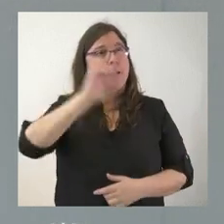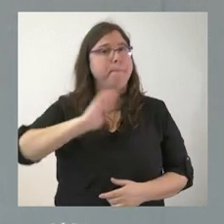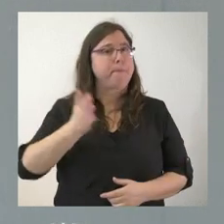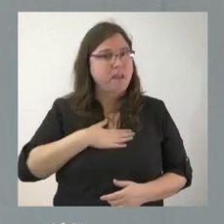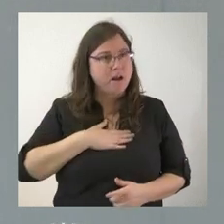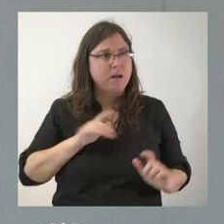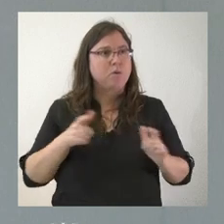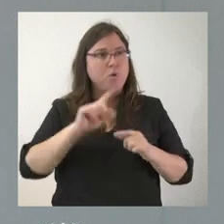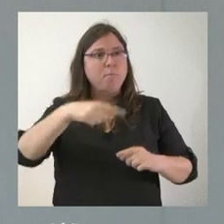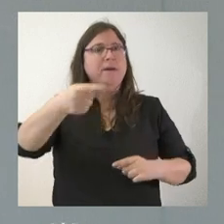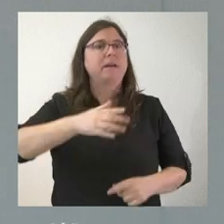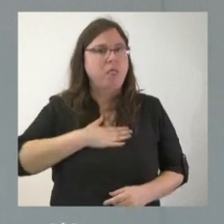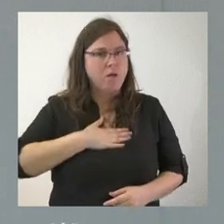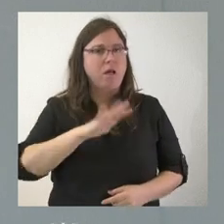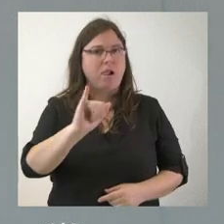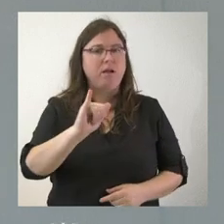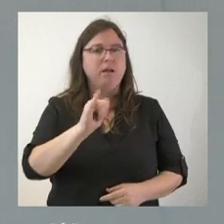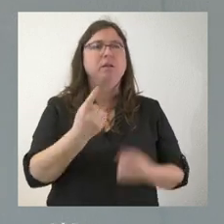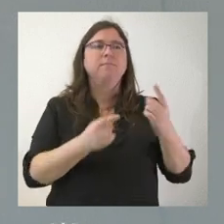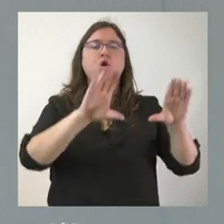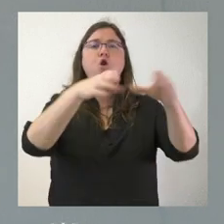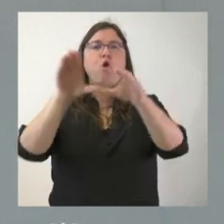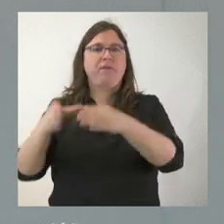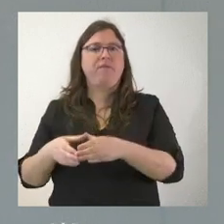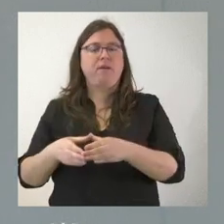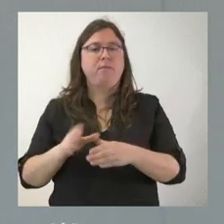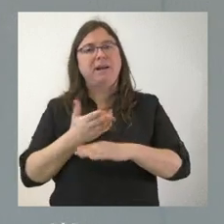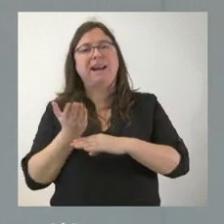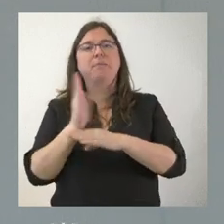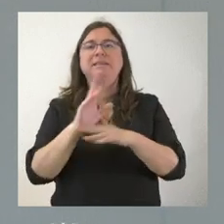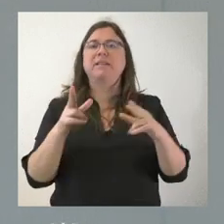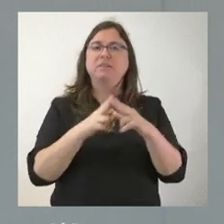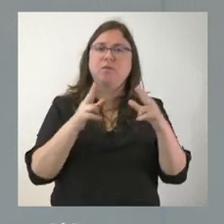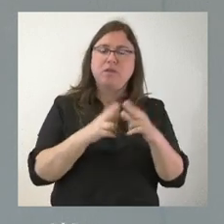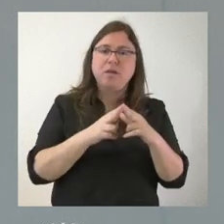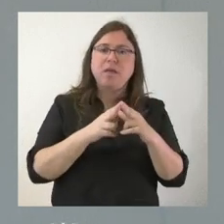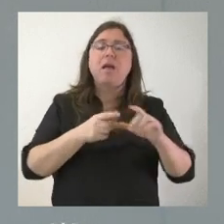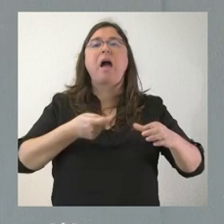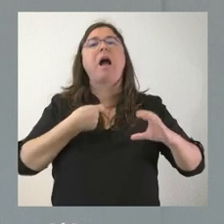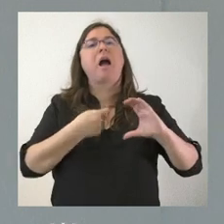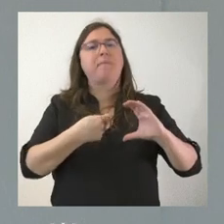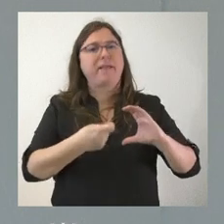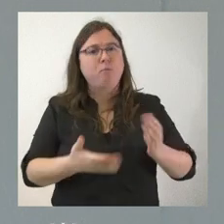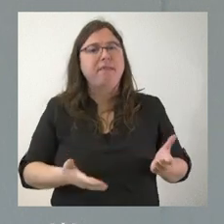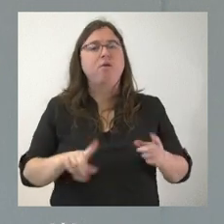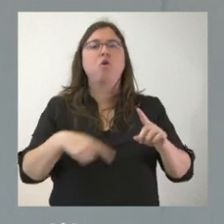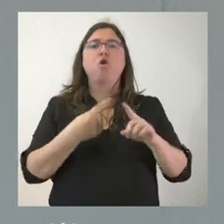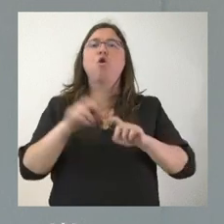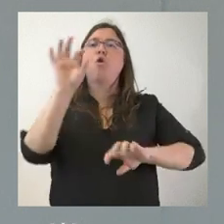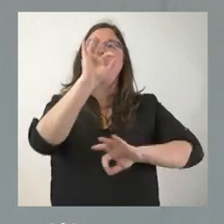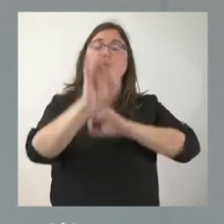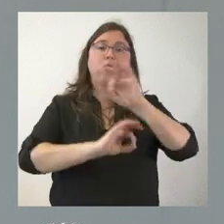y sé que pasado también las hay con diferentes colectivos representantes de la sociedad con las cámaras de comercio con las organizaciones